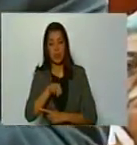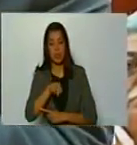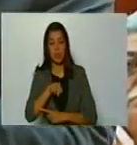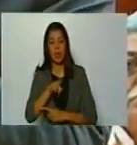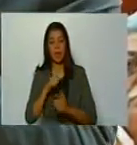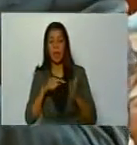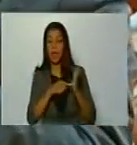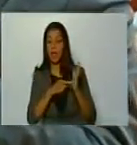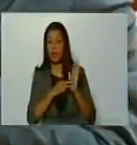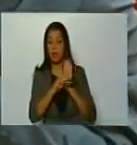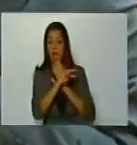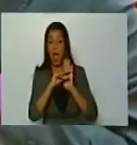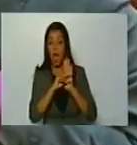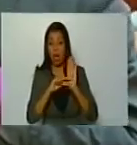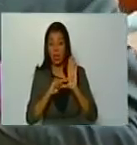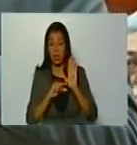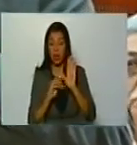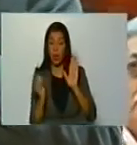este articulado,